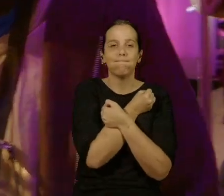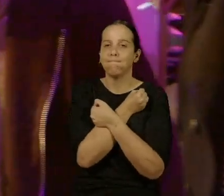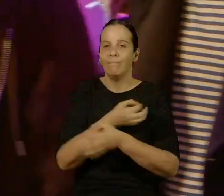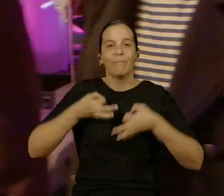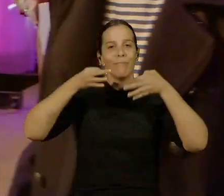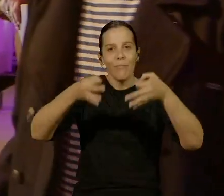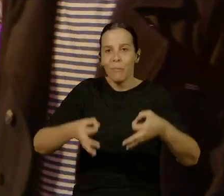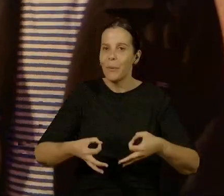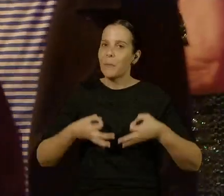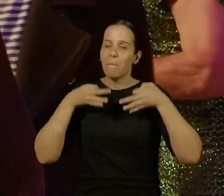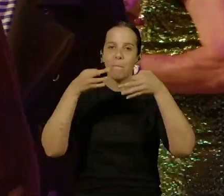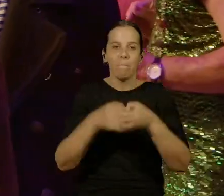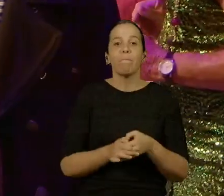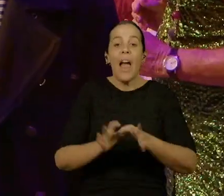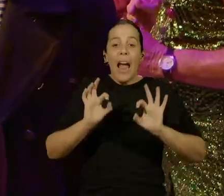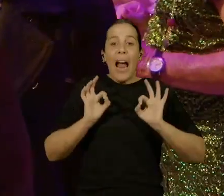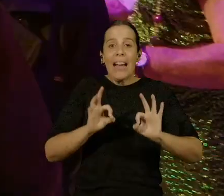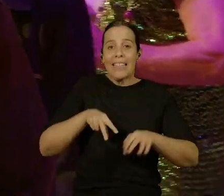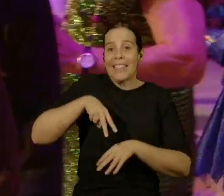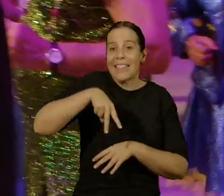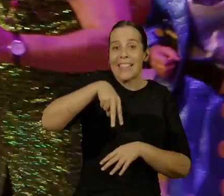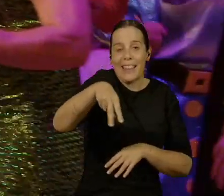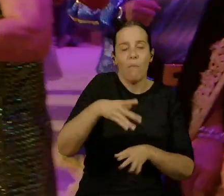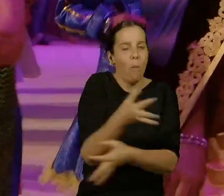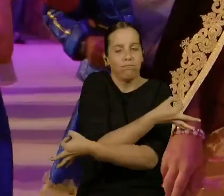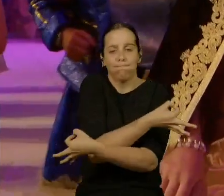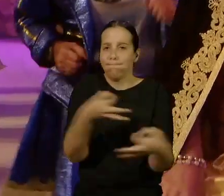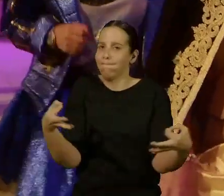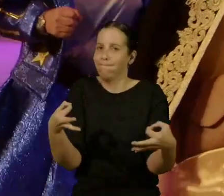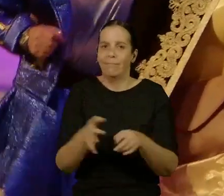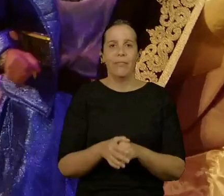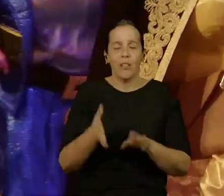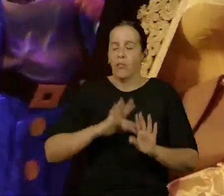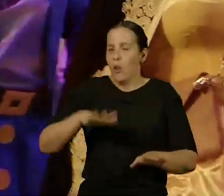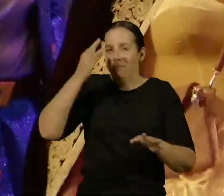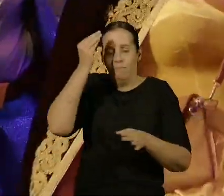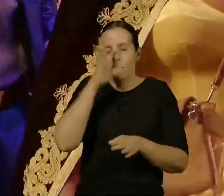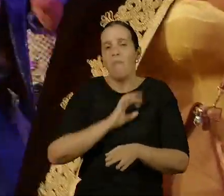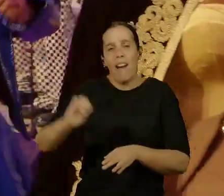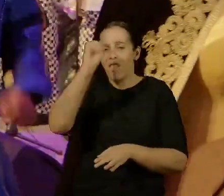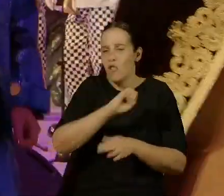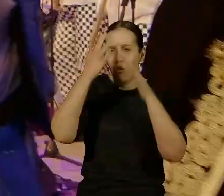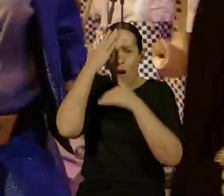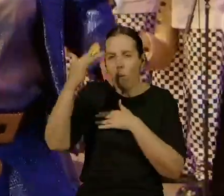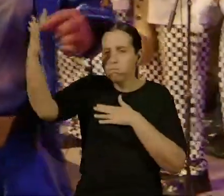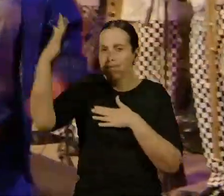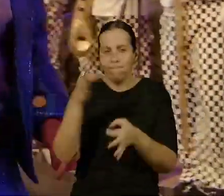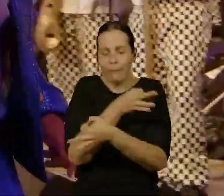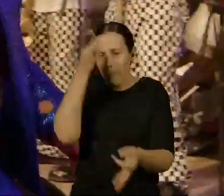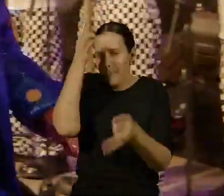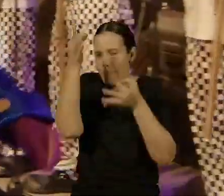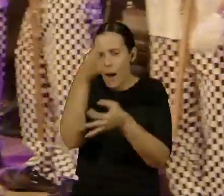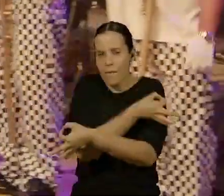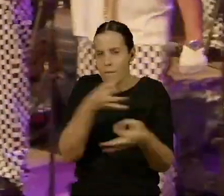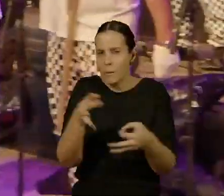guerreros. Así andamos la perfección, exquisita la imaginación.